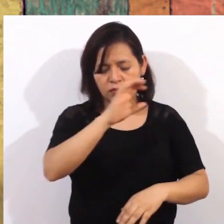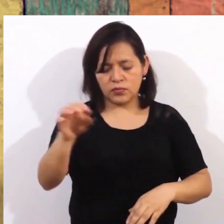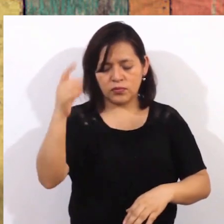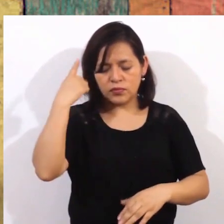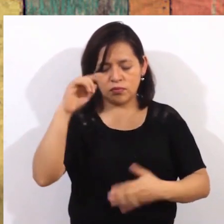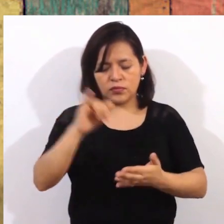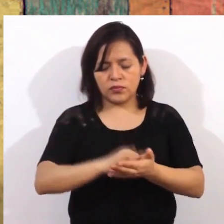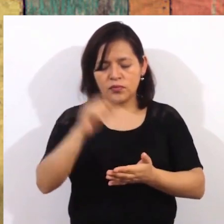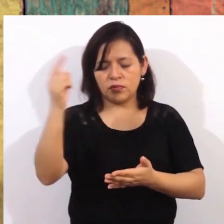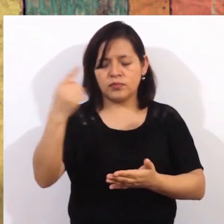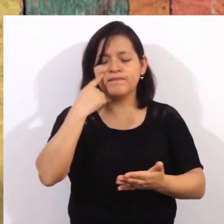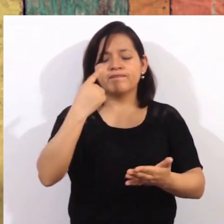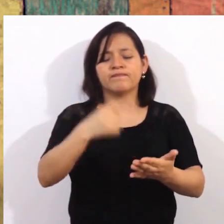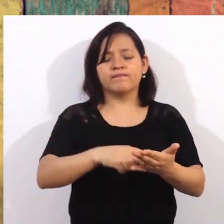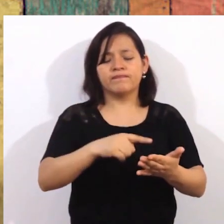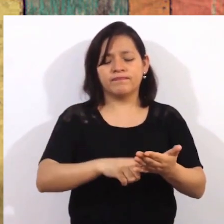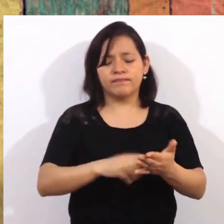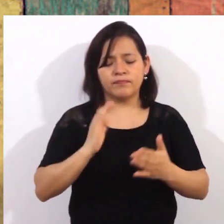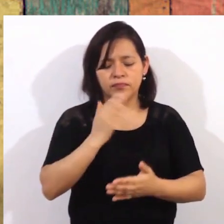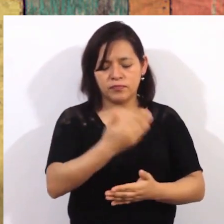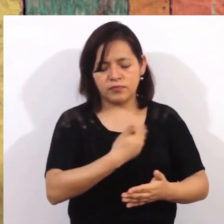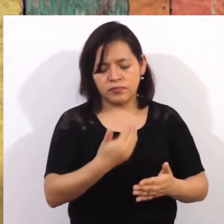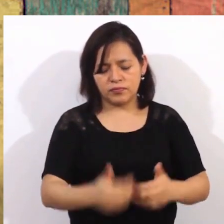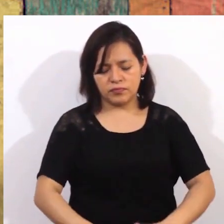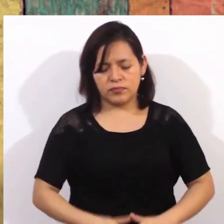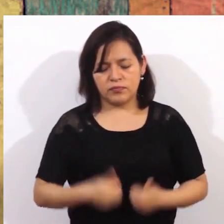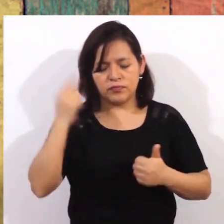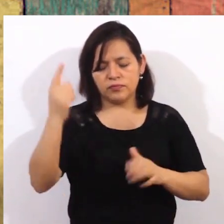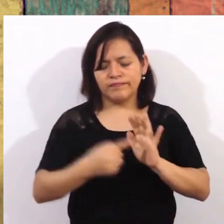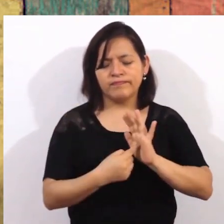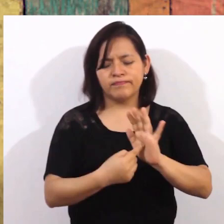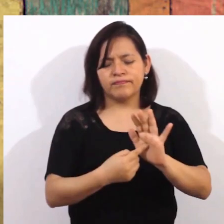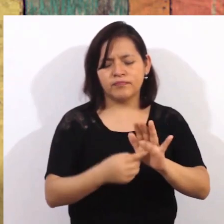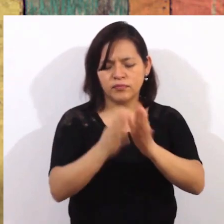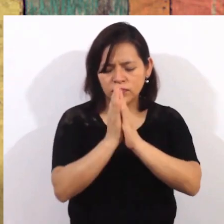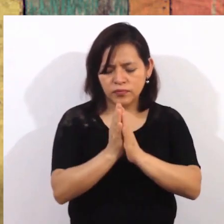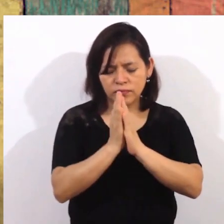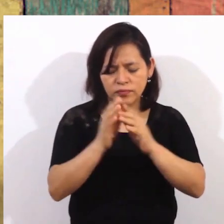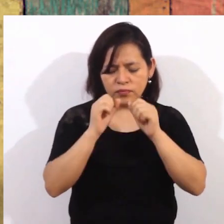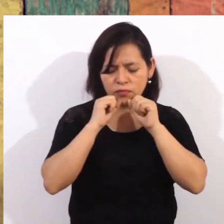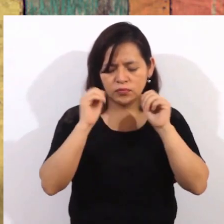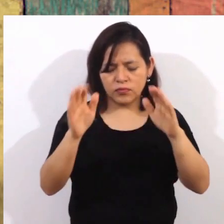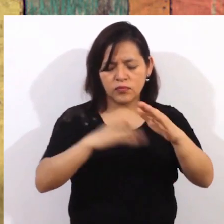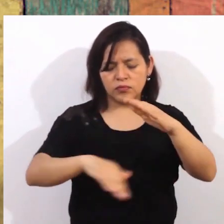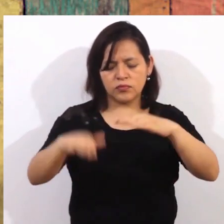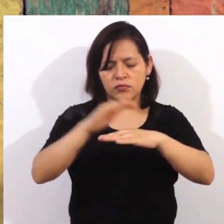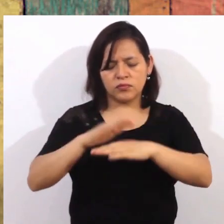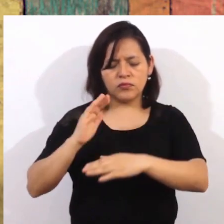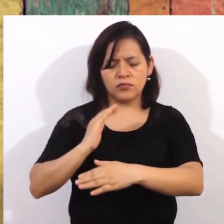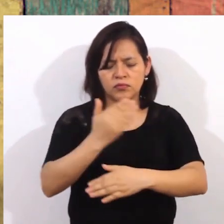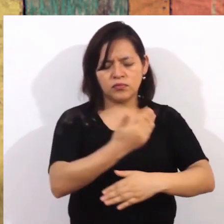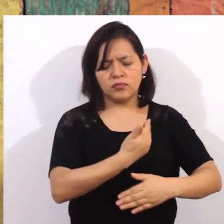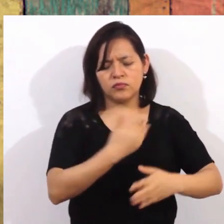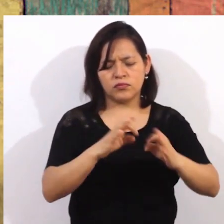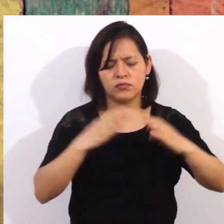a conocerte, Señor, a nuestras vidas. Amado Dios, rogamos bendición, Señor, sobre nuestros